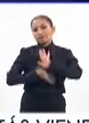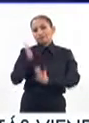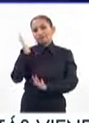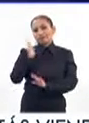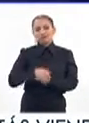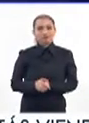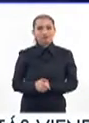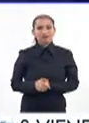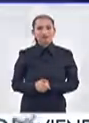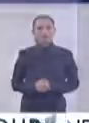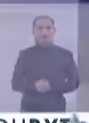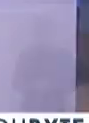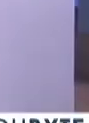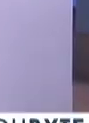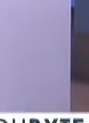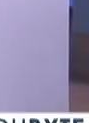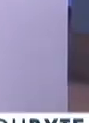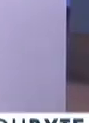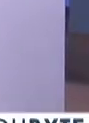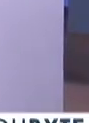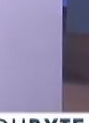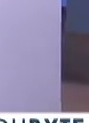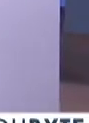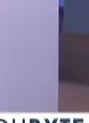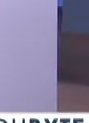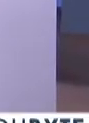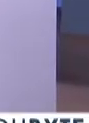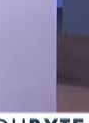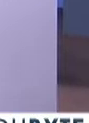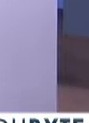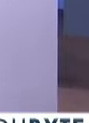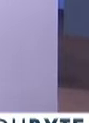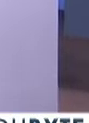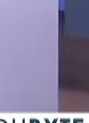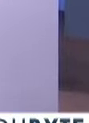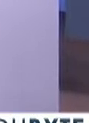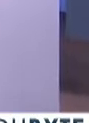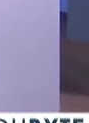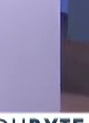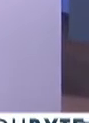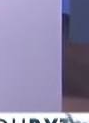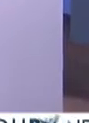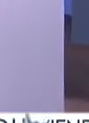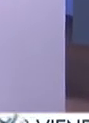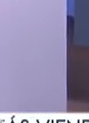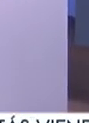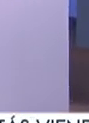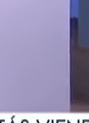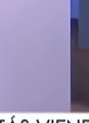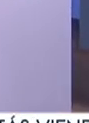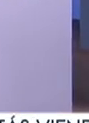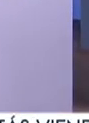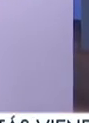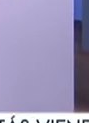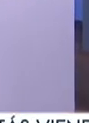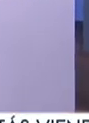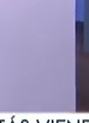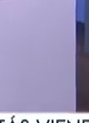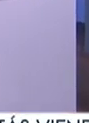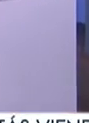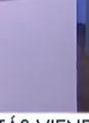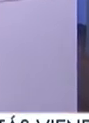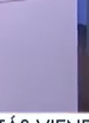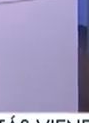vamos, pues, quédese con nosotros en los siguientes programas y acompáñenos mañana en punto de las 9 de la